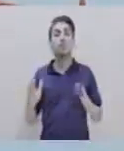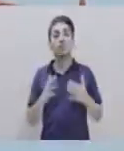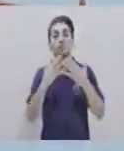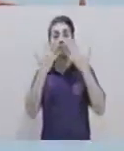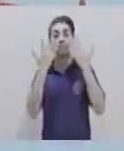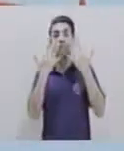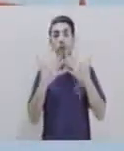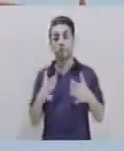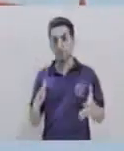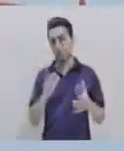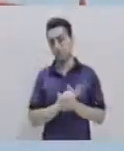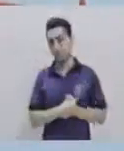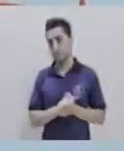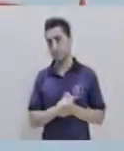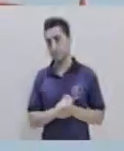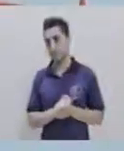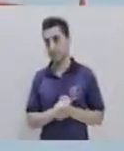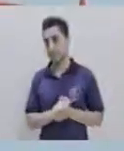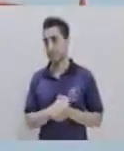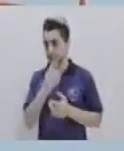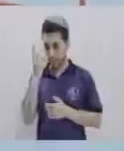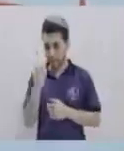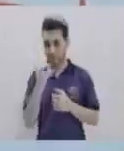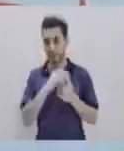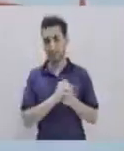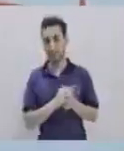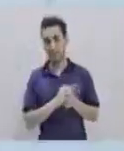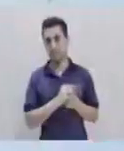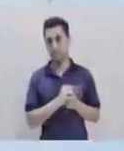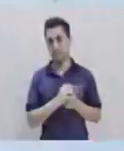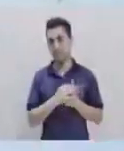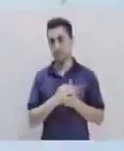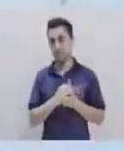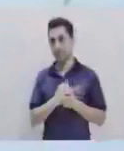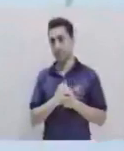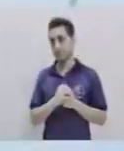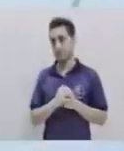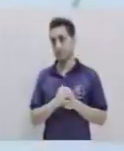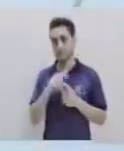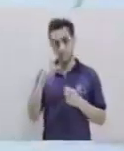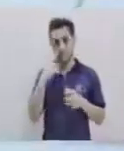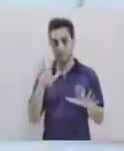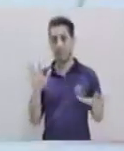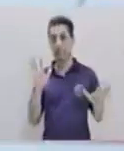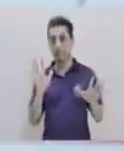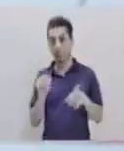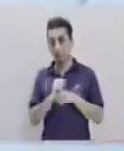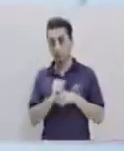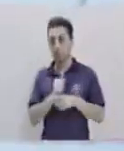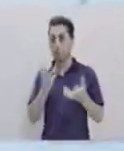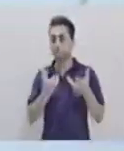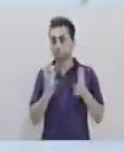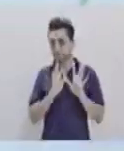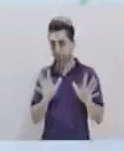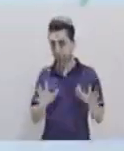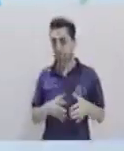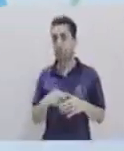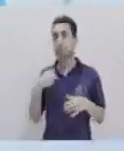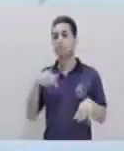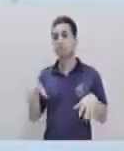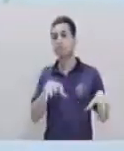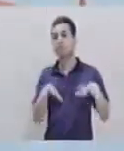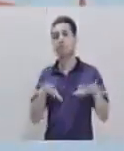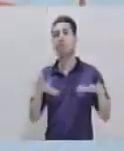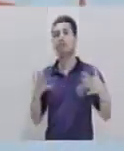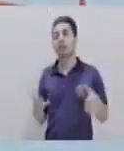Nuevamente. Y esto fue nuestro calentamiento. Actividad número 1 de óculo-mano. Trabajaremos con una